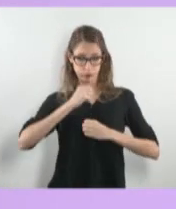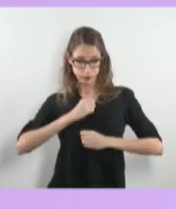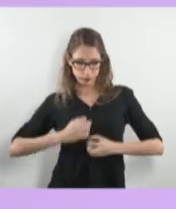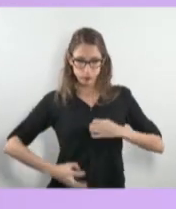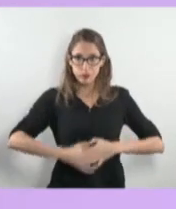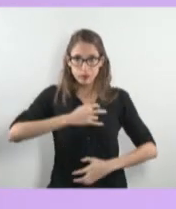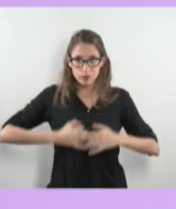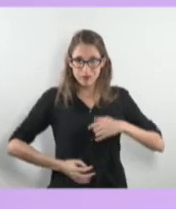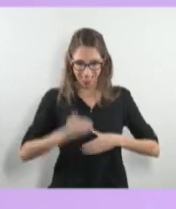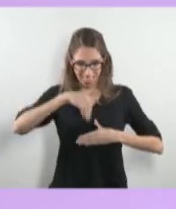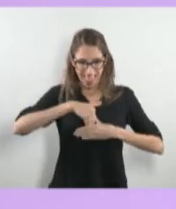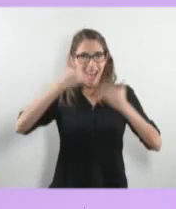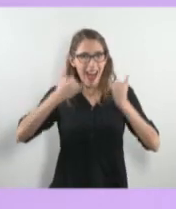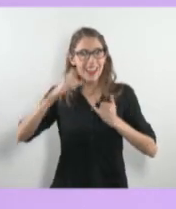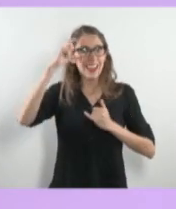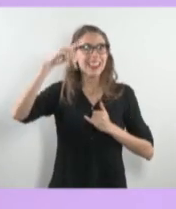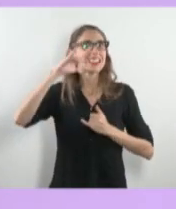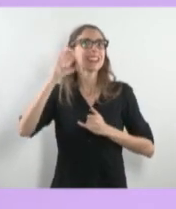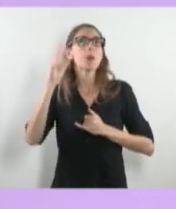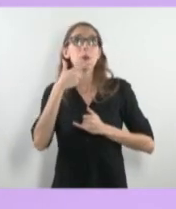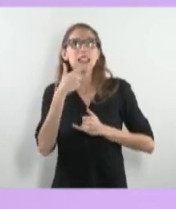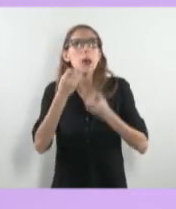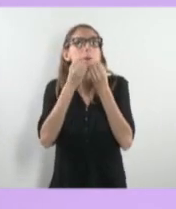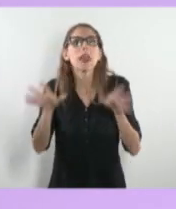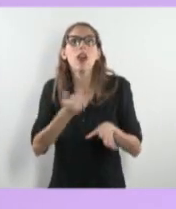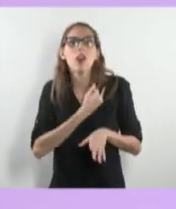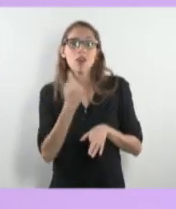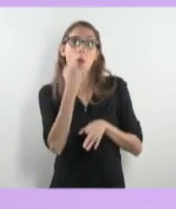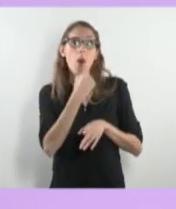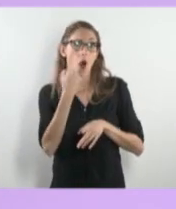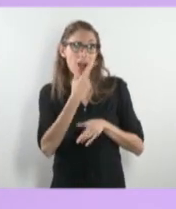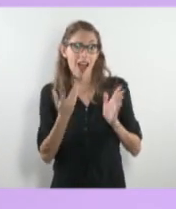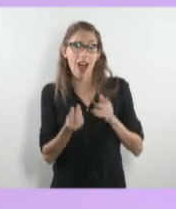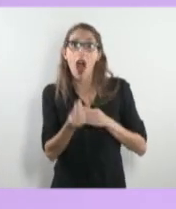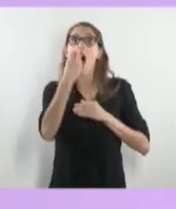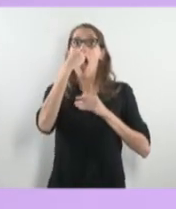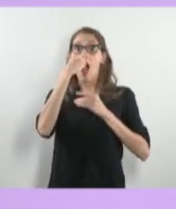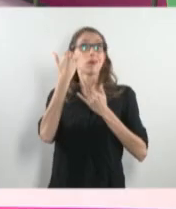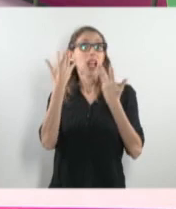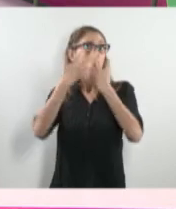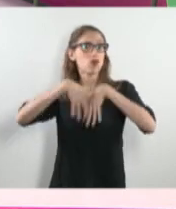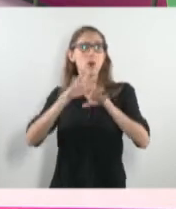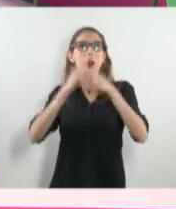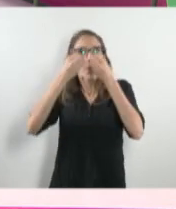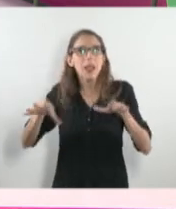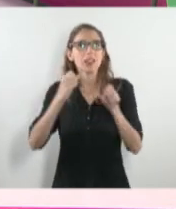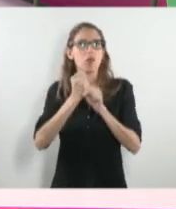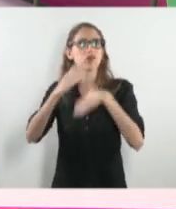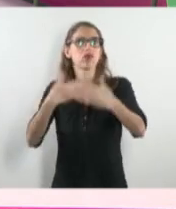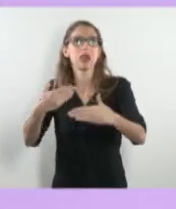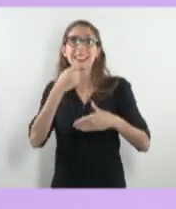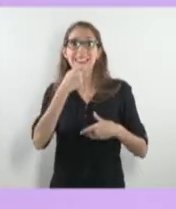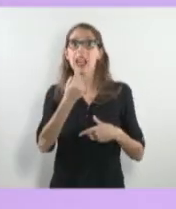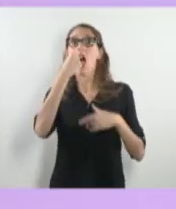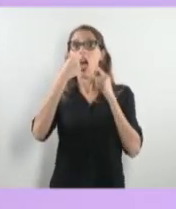las enzimas del sistema digestivo que empiezan a trabajar en la boca cuando comemos los alimentos, hasta el final de todo el proceso